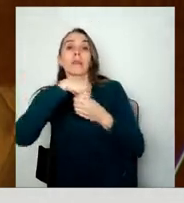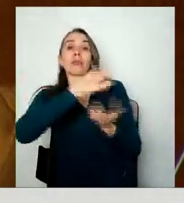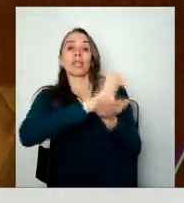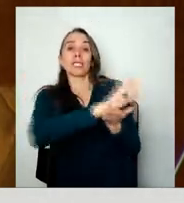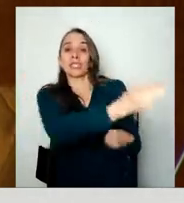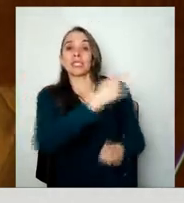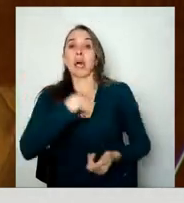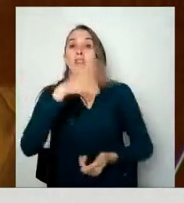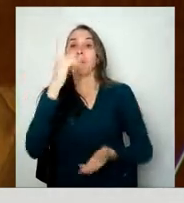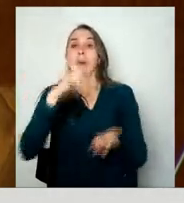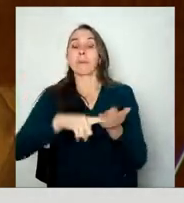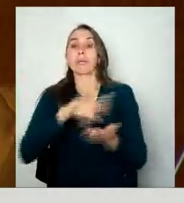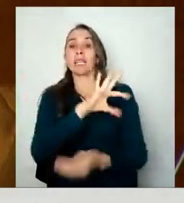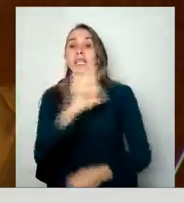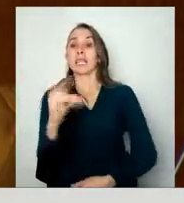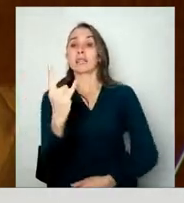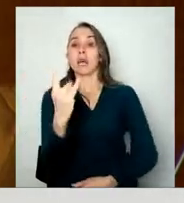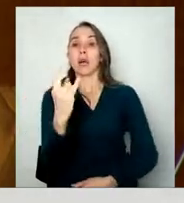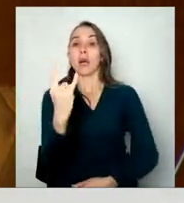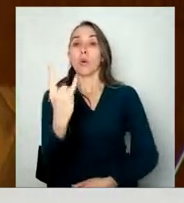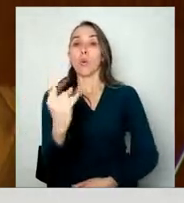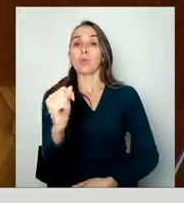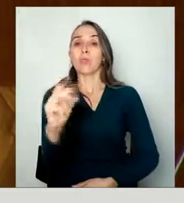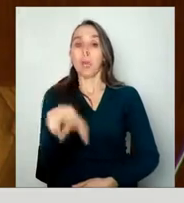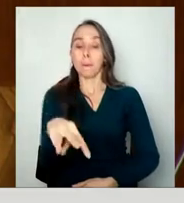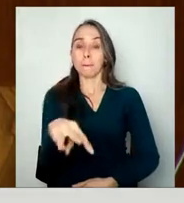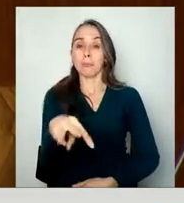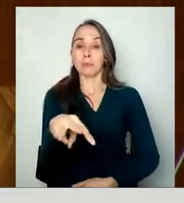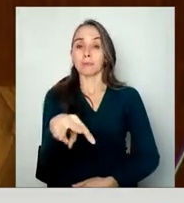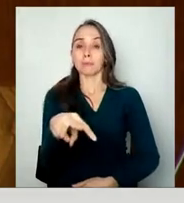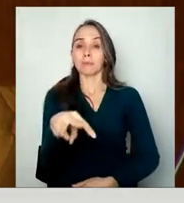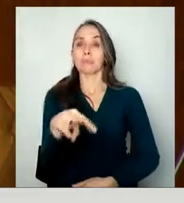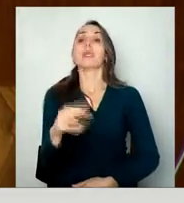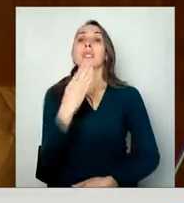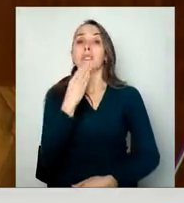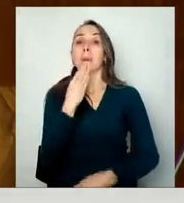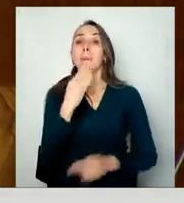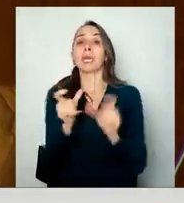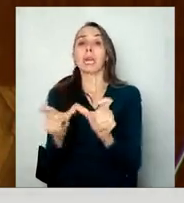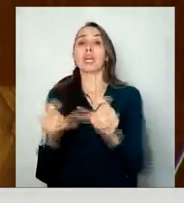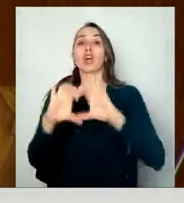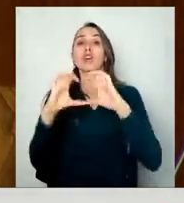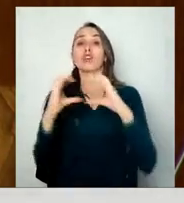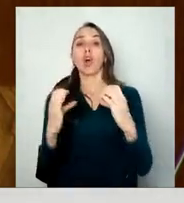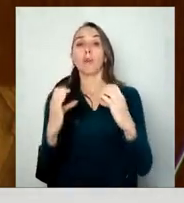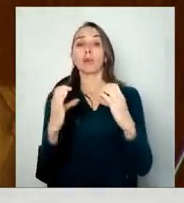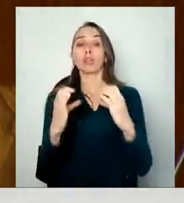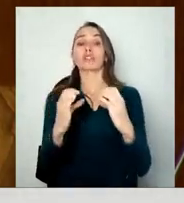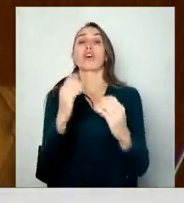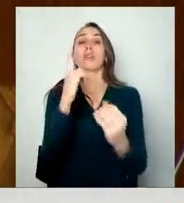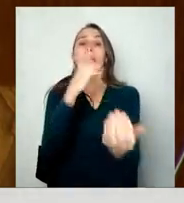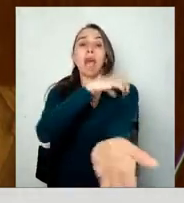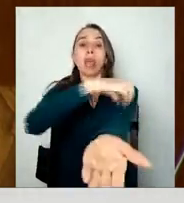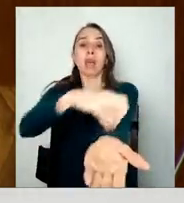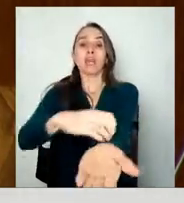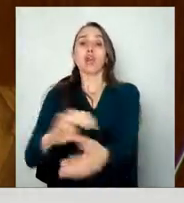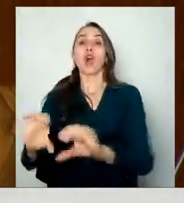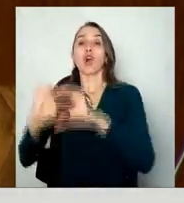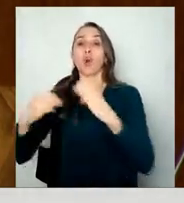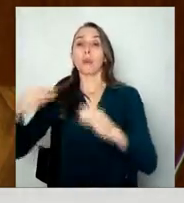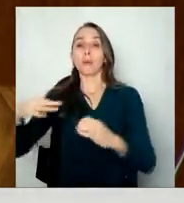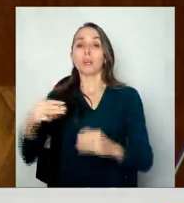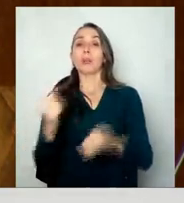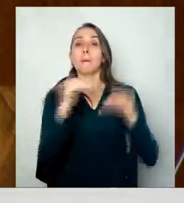mil quinientas unidades tributarias mensuales y a las corporaciones regionales y municipales al Banco Central